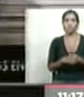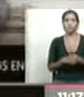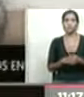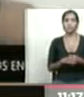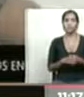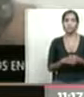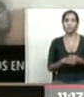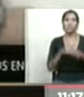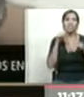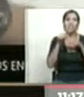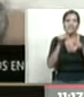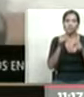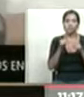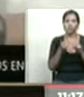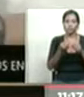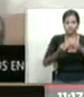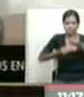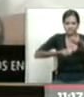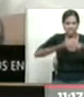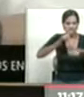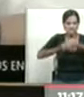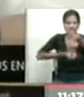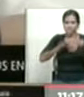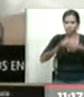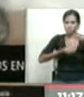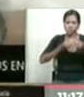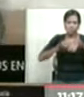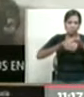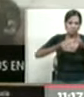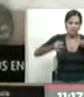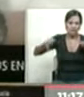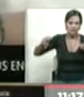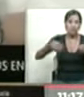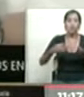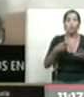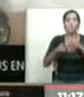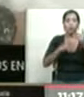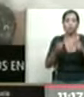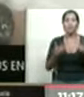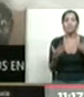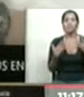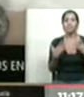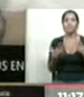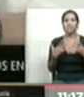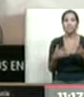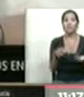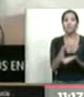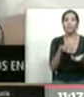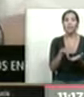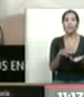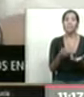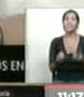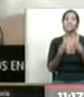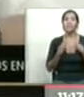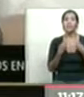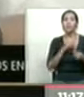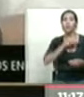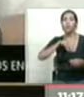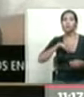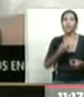Y eso desencadenó que eso se prolongara más aún, producto del desespero de la crisis que viven nuestros hermanos venezolanos del otro lado de la